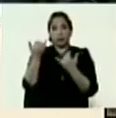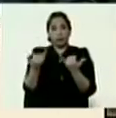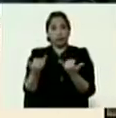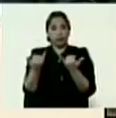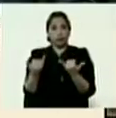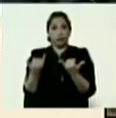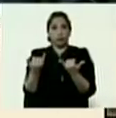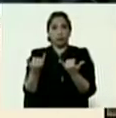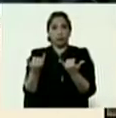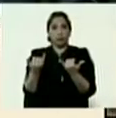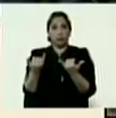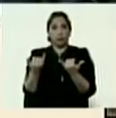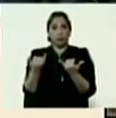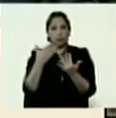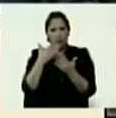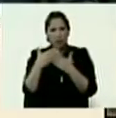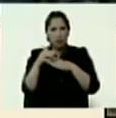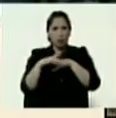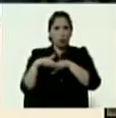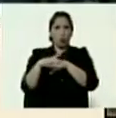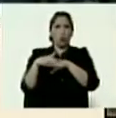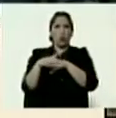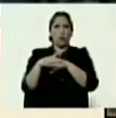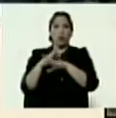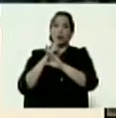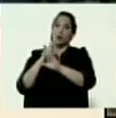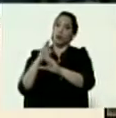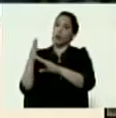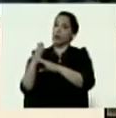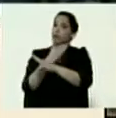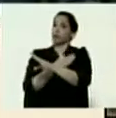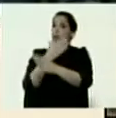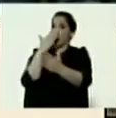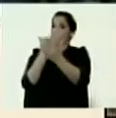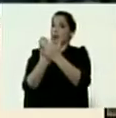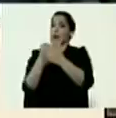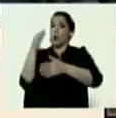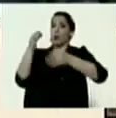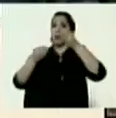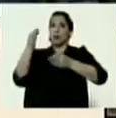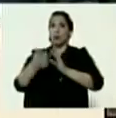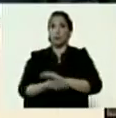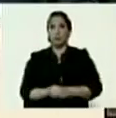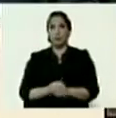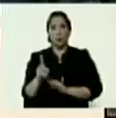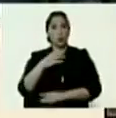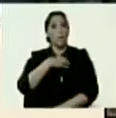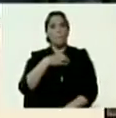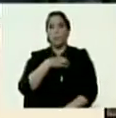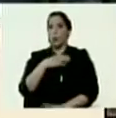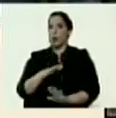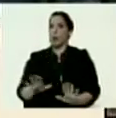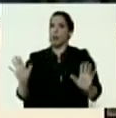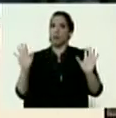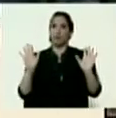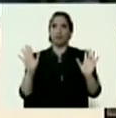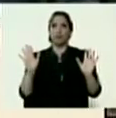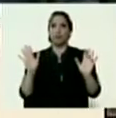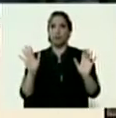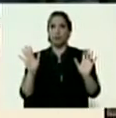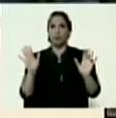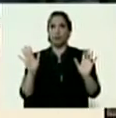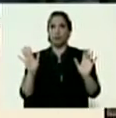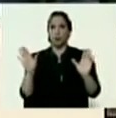Sino pedir disculpas y responder ante la justicia. No puede ser que